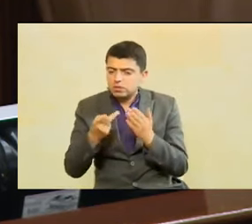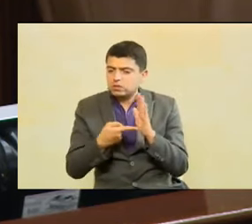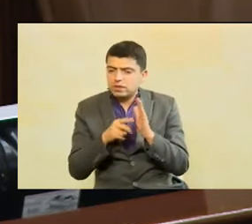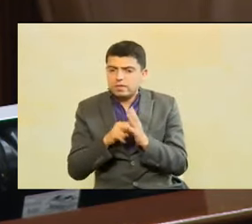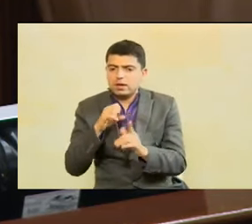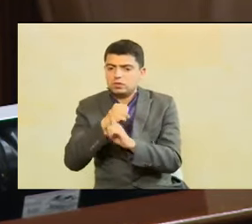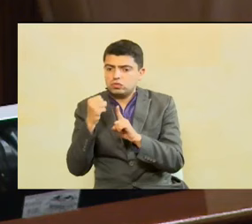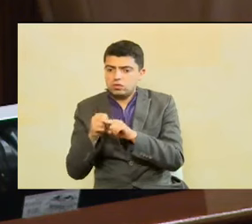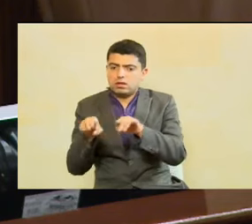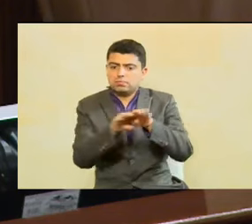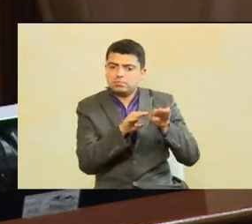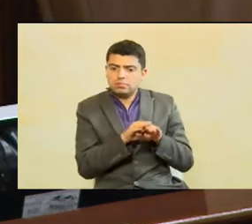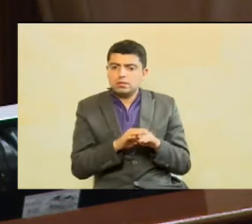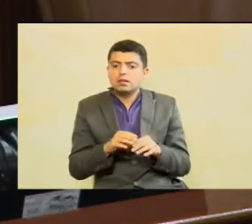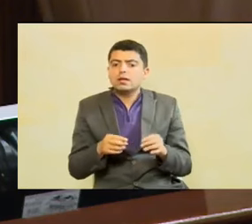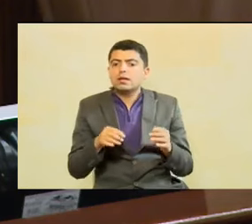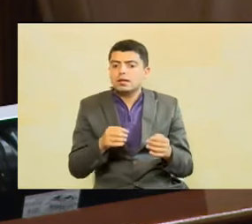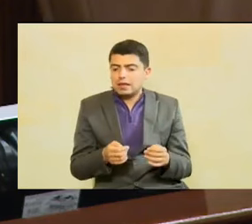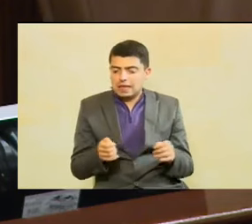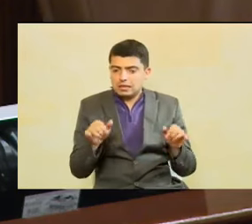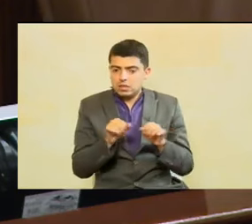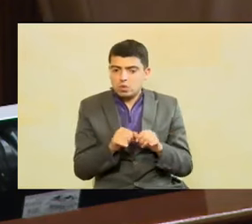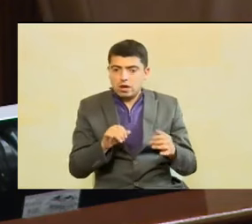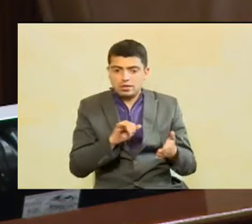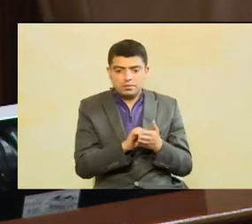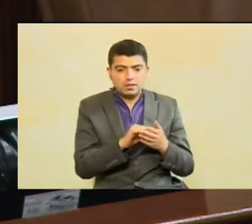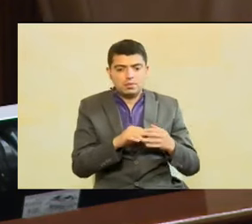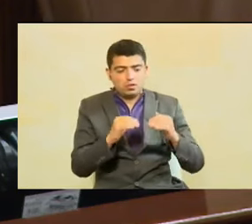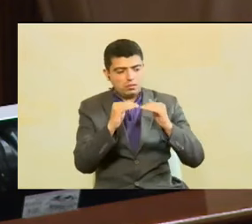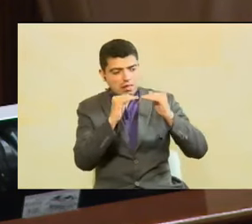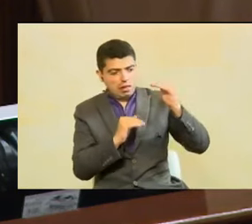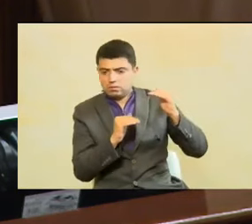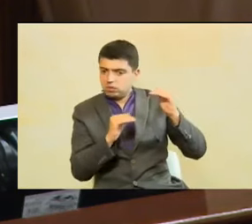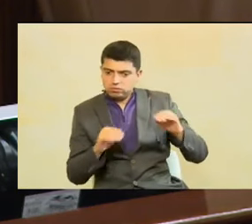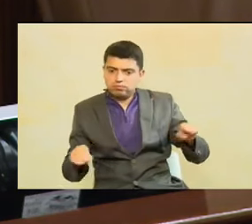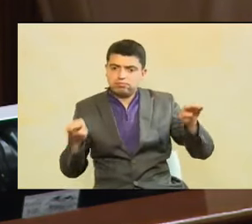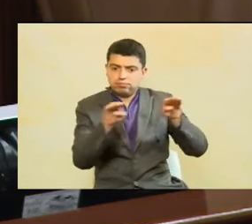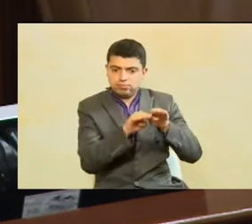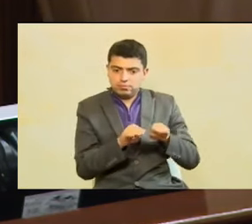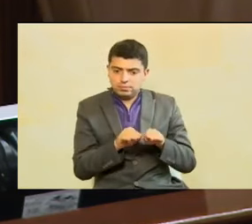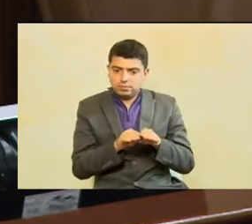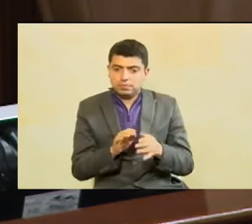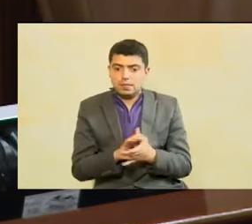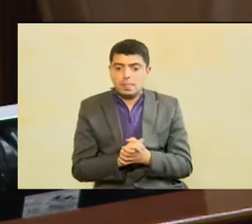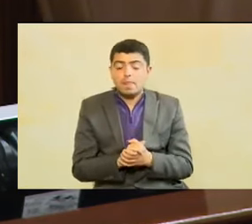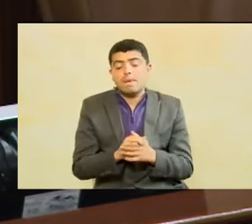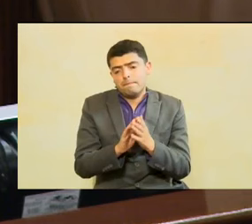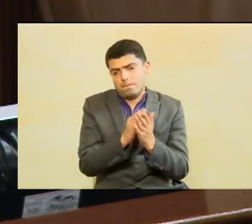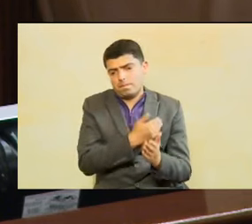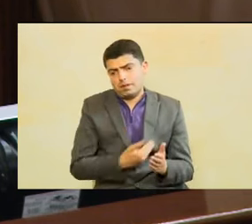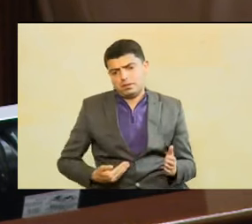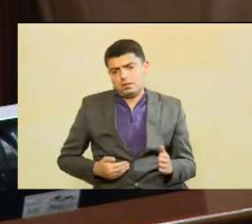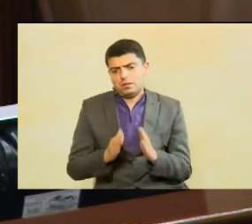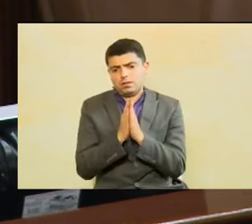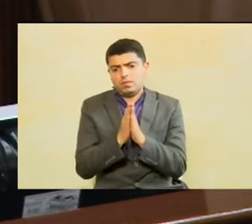nos permite cerrar la brecha entre lo urbano y lo rural por la importancia de ese proyecto señora presidente le pido que lo conserve para mañana en el primer